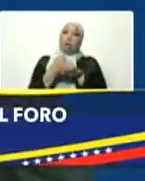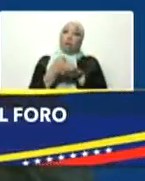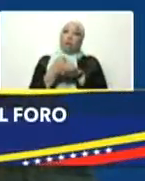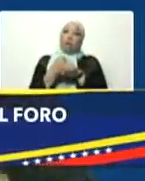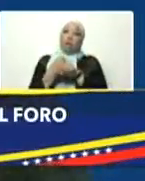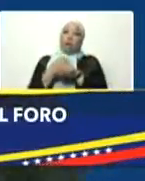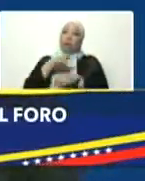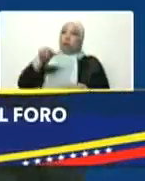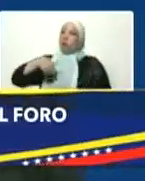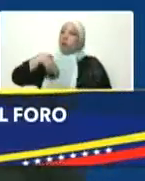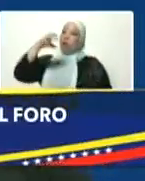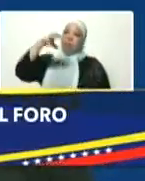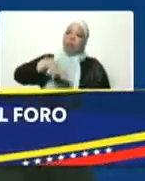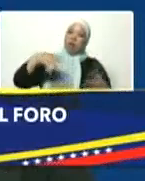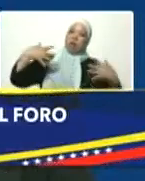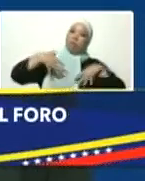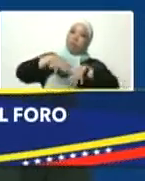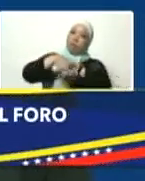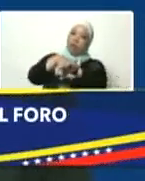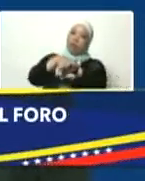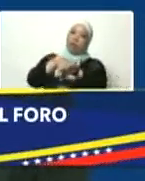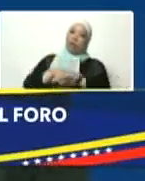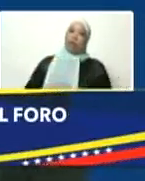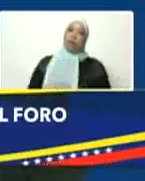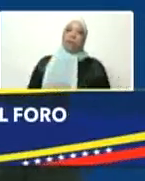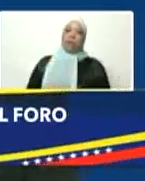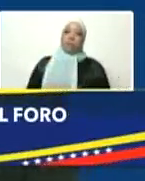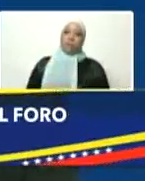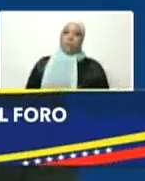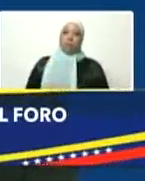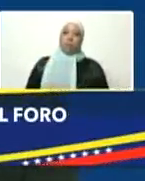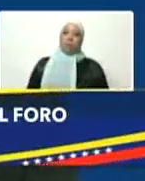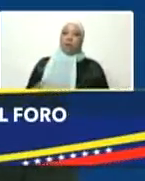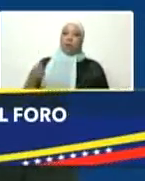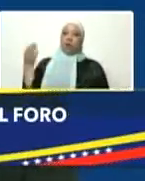han estado muy claros. De manera injusta,